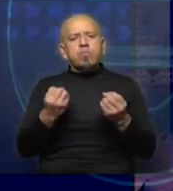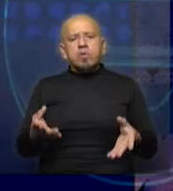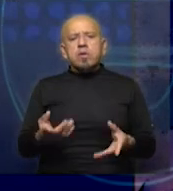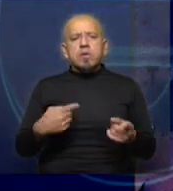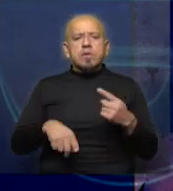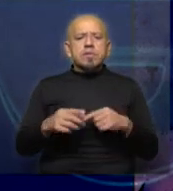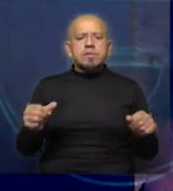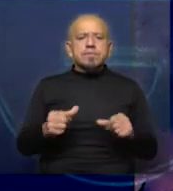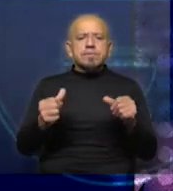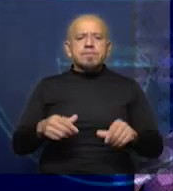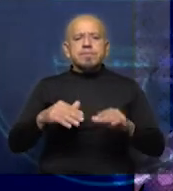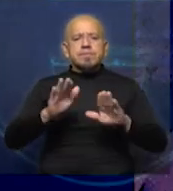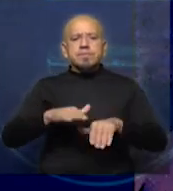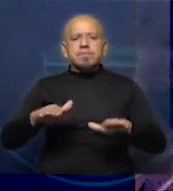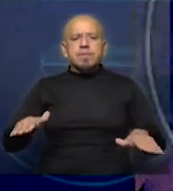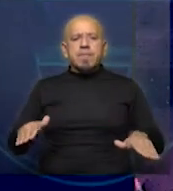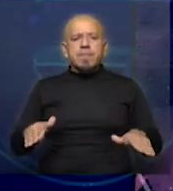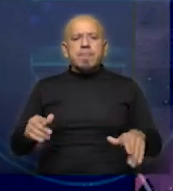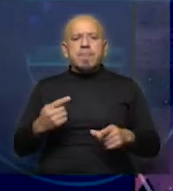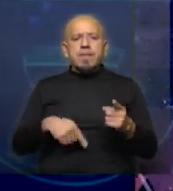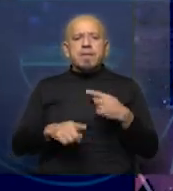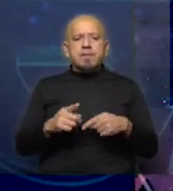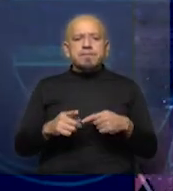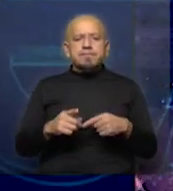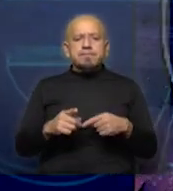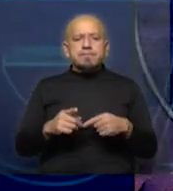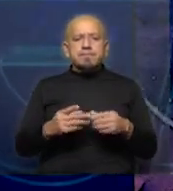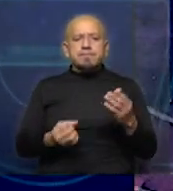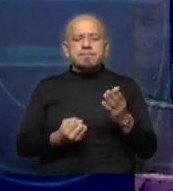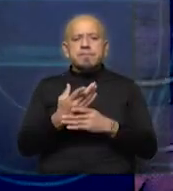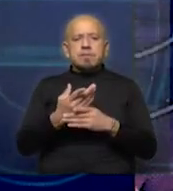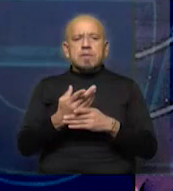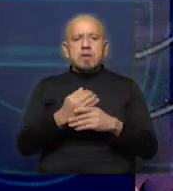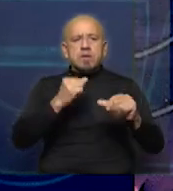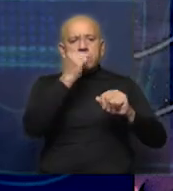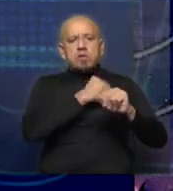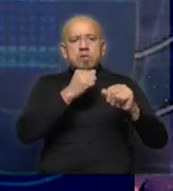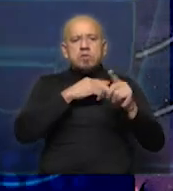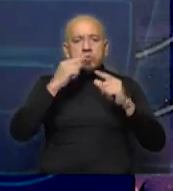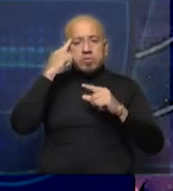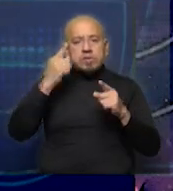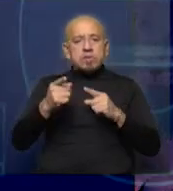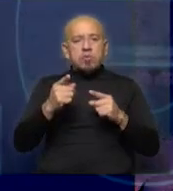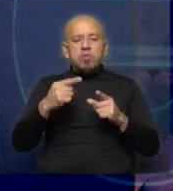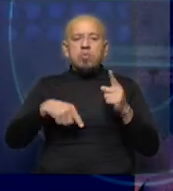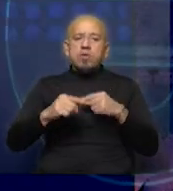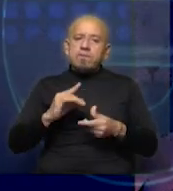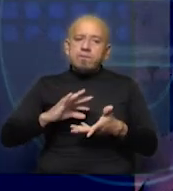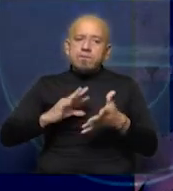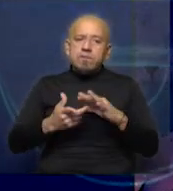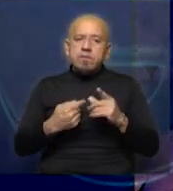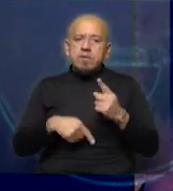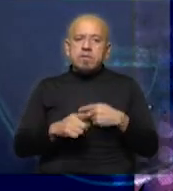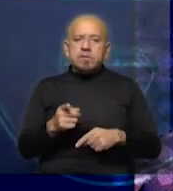atravesadas las infancias hoy y las pantallas las nuevas tecnologías el las pensamos como una herramienta y no como un fin sino como un